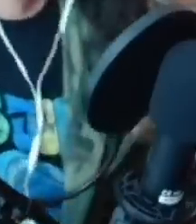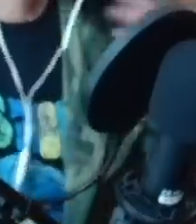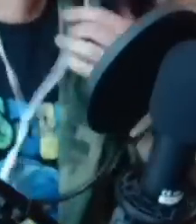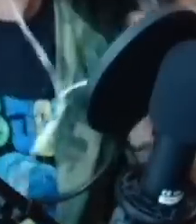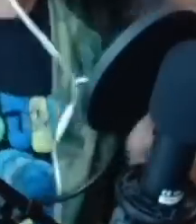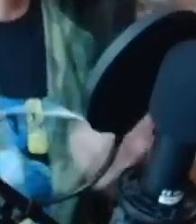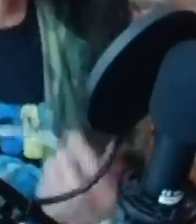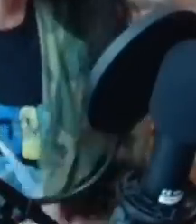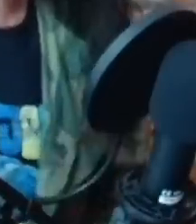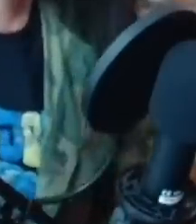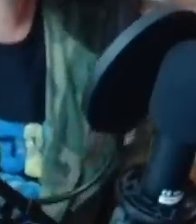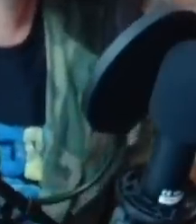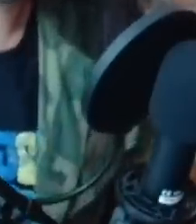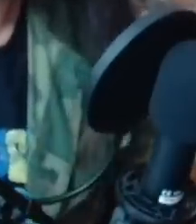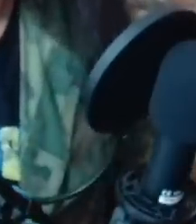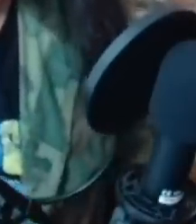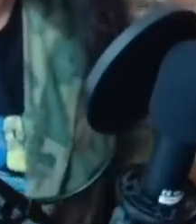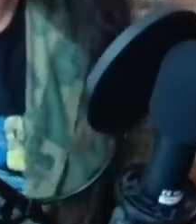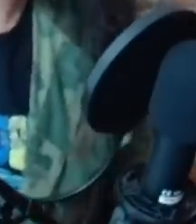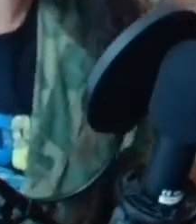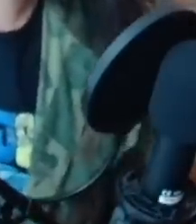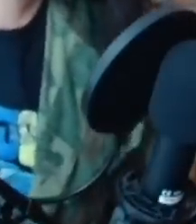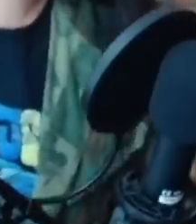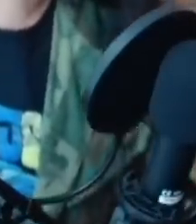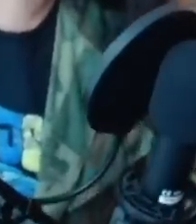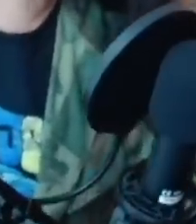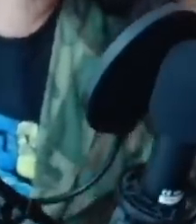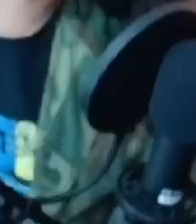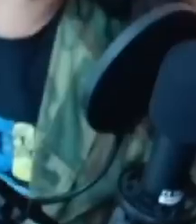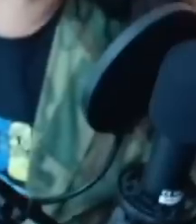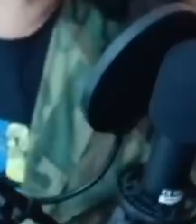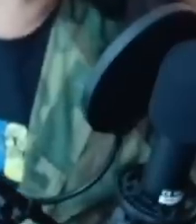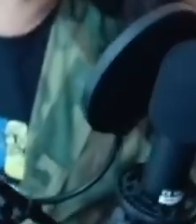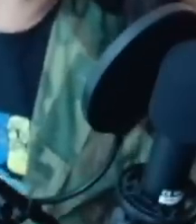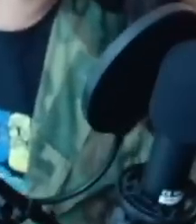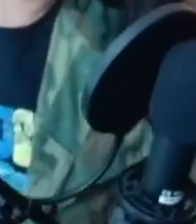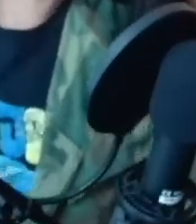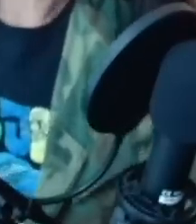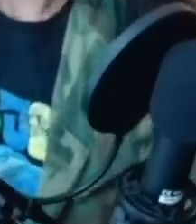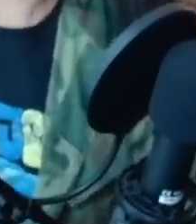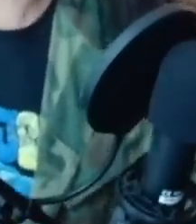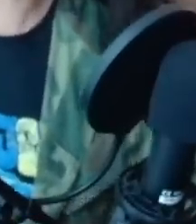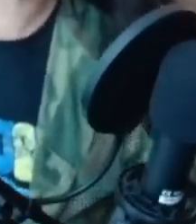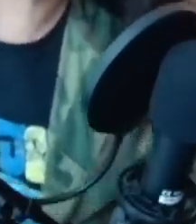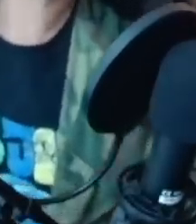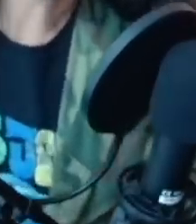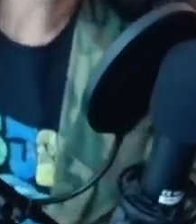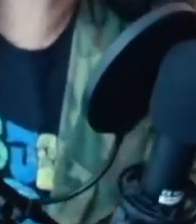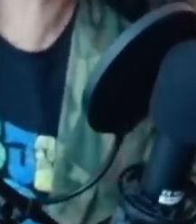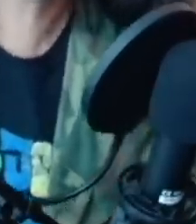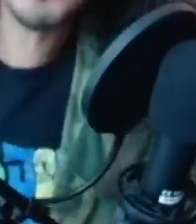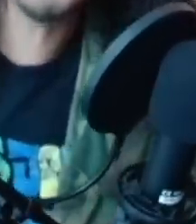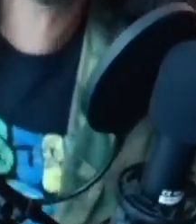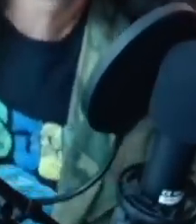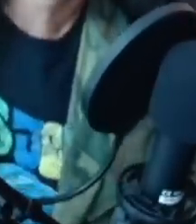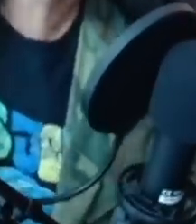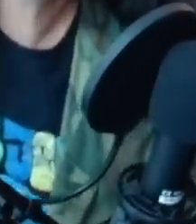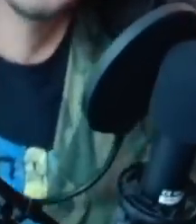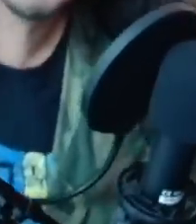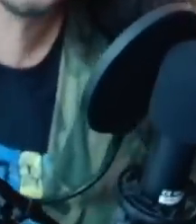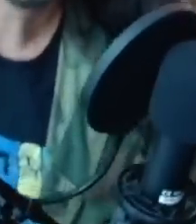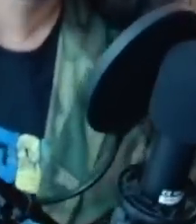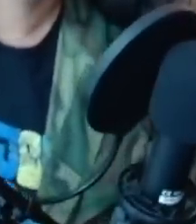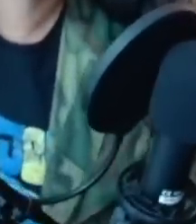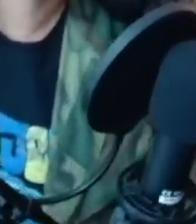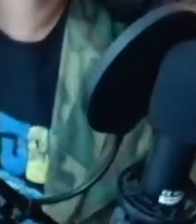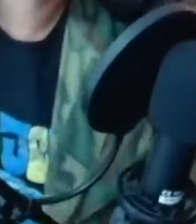Humanos compatriotas, hoy en la... El presidente Sweet Cotton Head López Obrador, follador de derechas y de imperios, se burló,